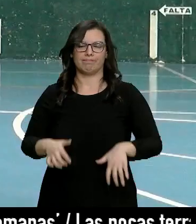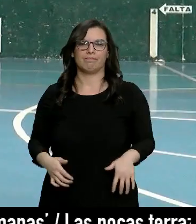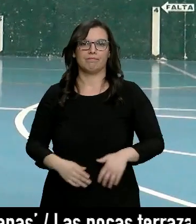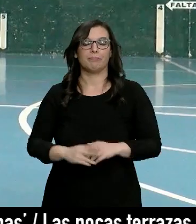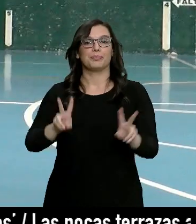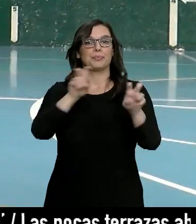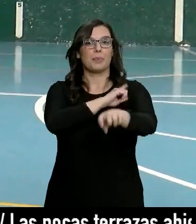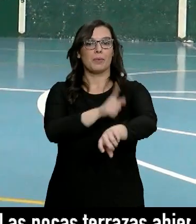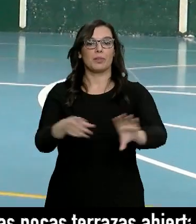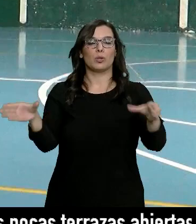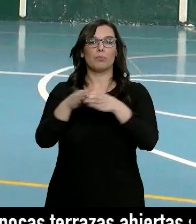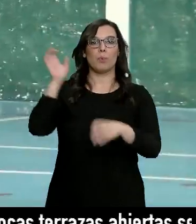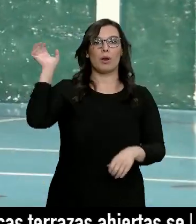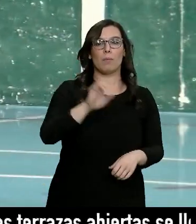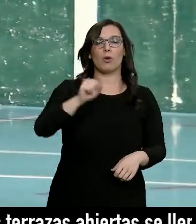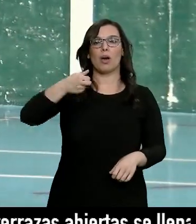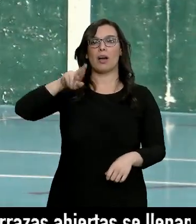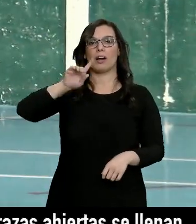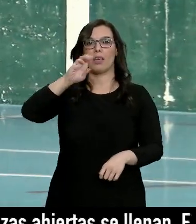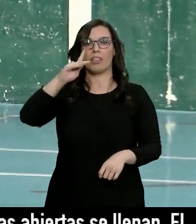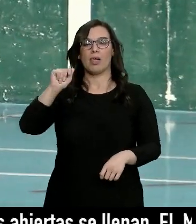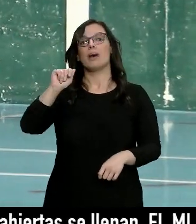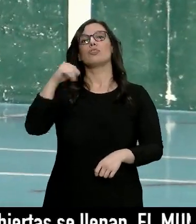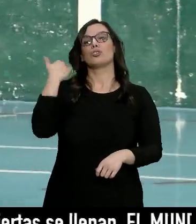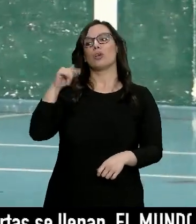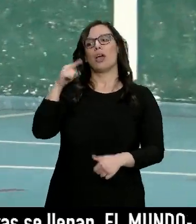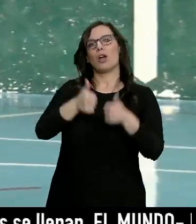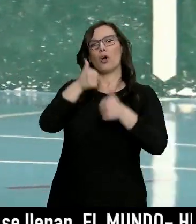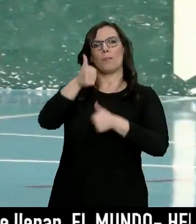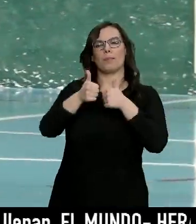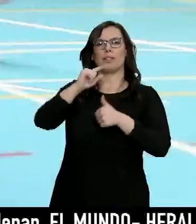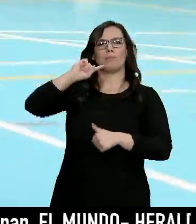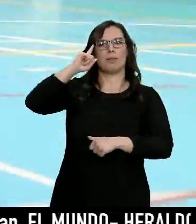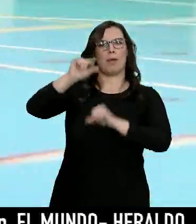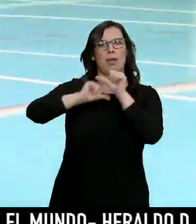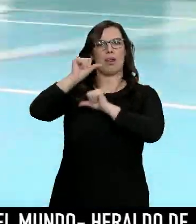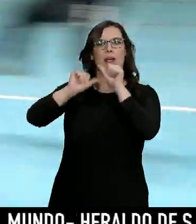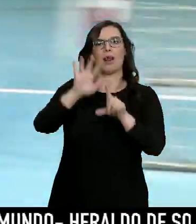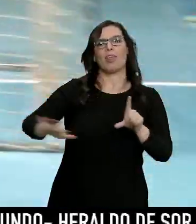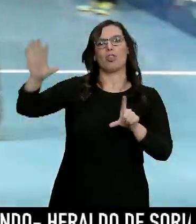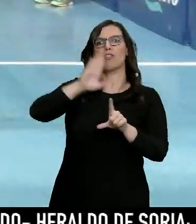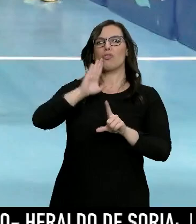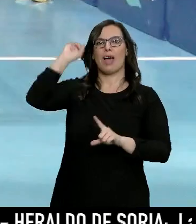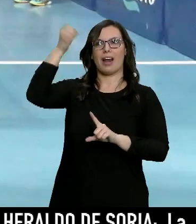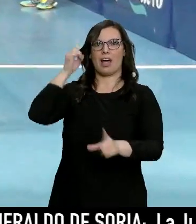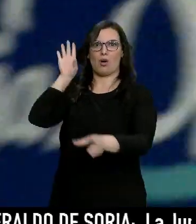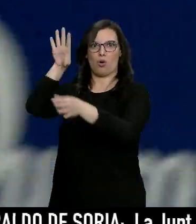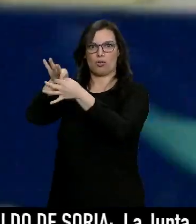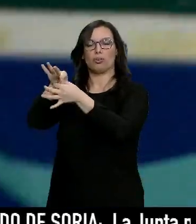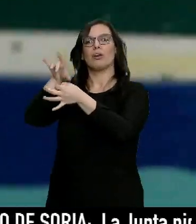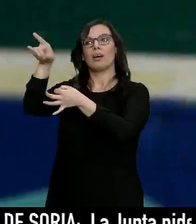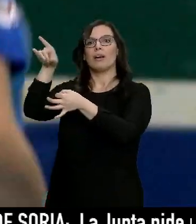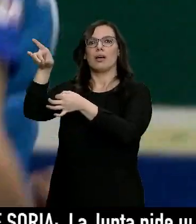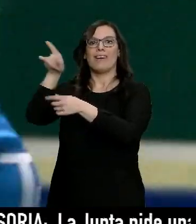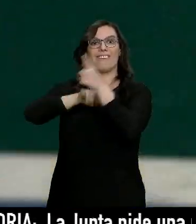En deportes, el balonmano Ágreda de Soria compite en la Primera Nacional de Aragón. Prácticamente todas las jugadoras son de allí y viajar